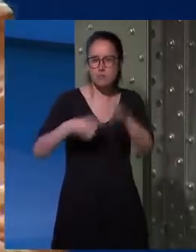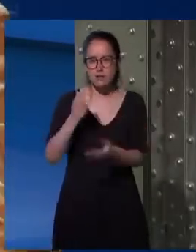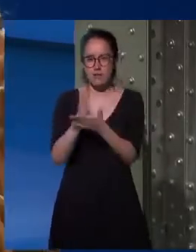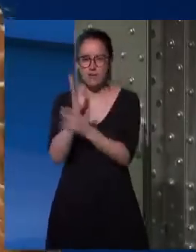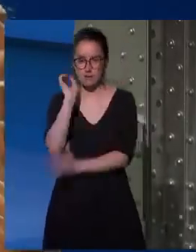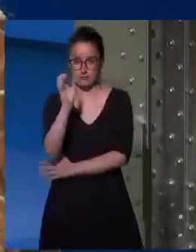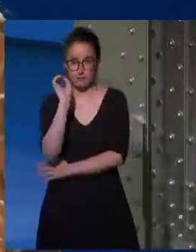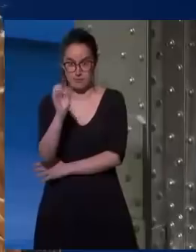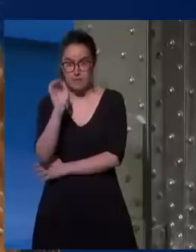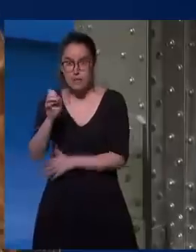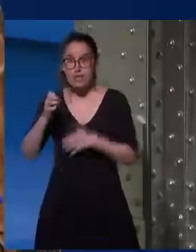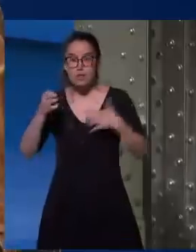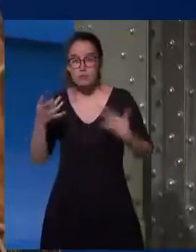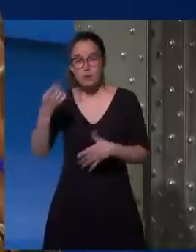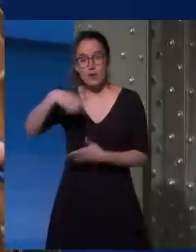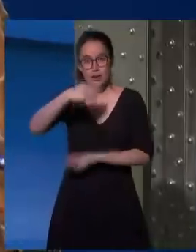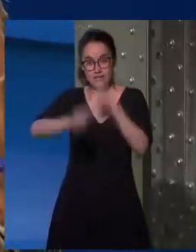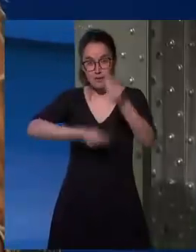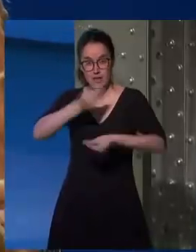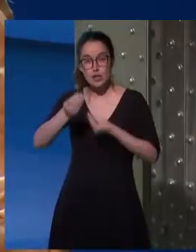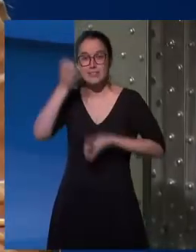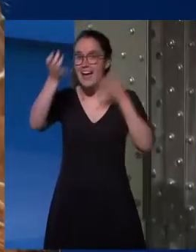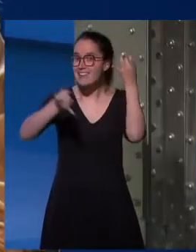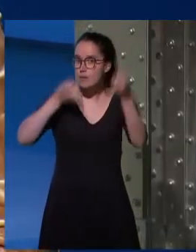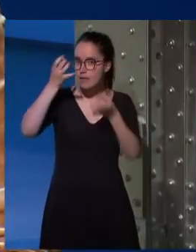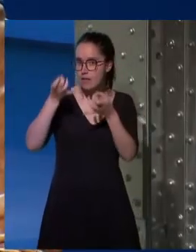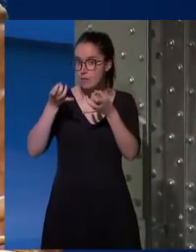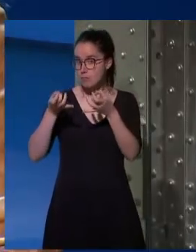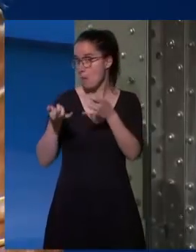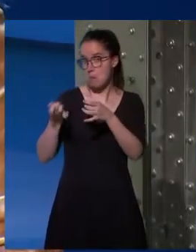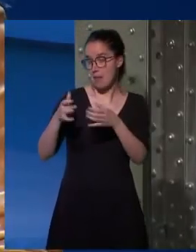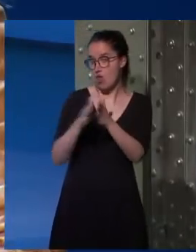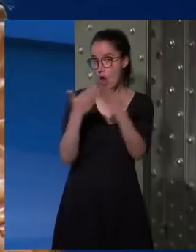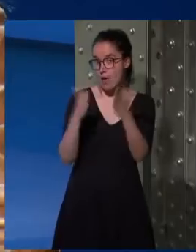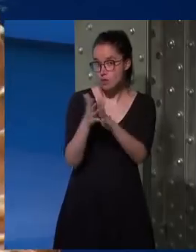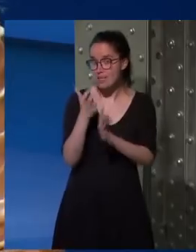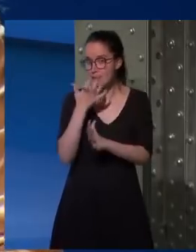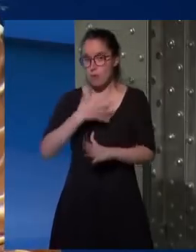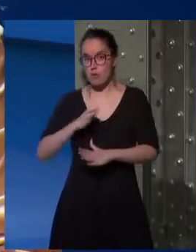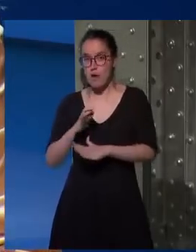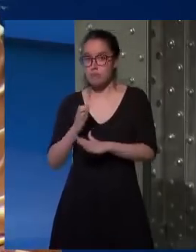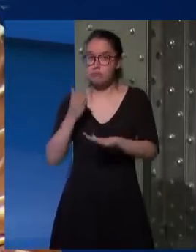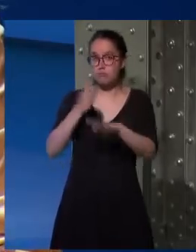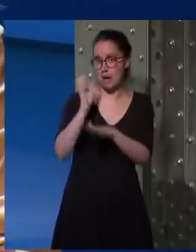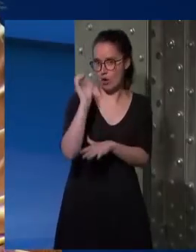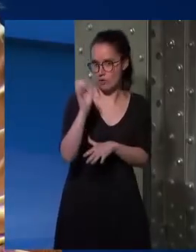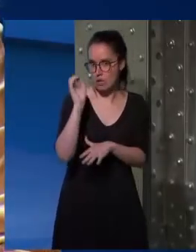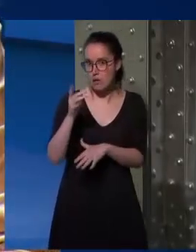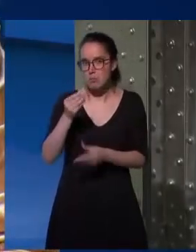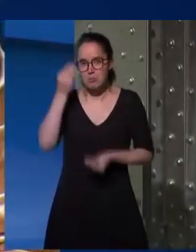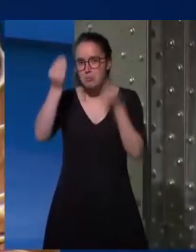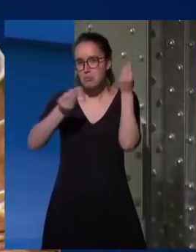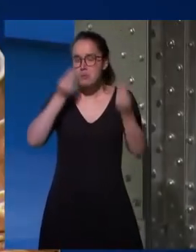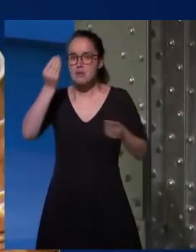en clase. Entonces que lo que ellos estaban haciendo, esa actividad, era muy paralela al libro, entonces sí, yo podía ir a darles unas charlas, ¿no? Y me